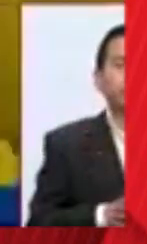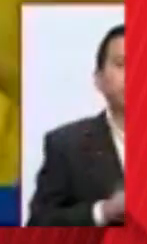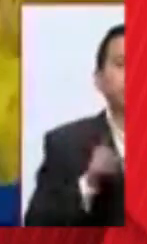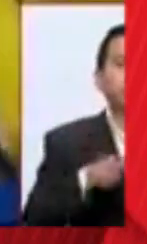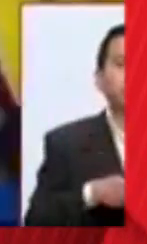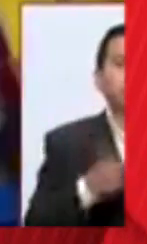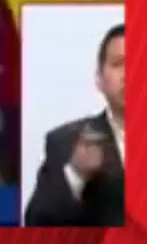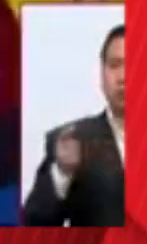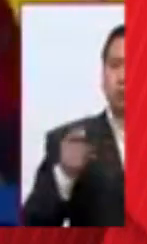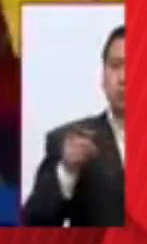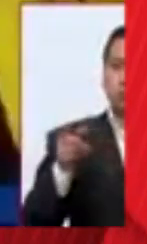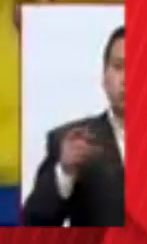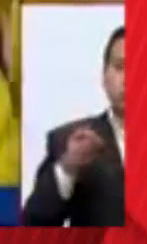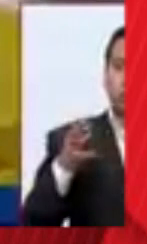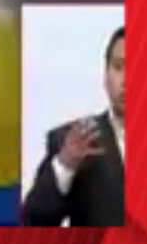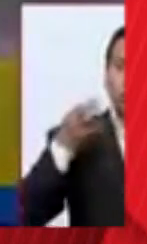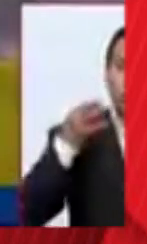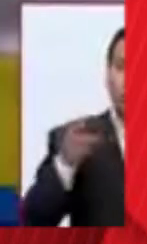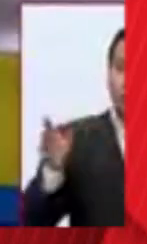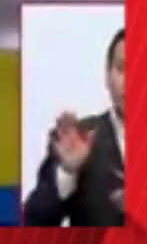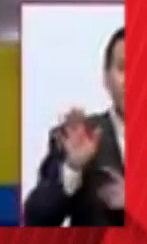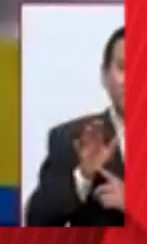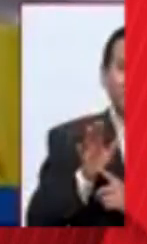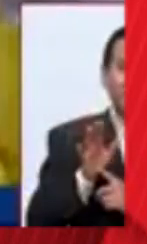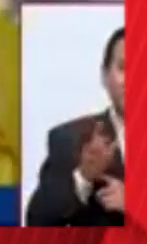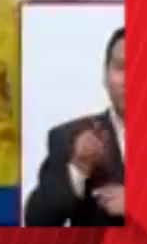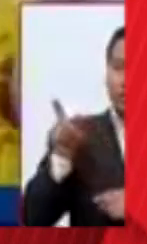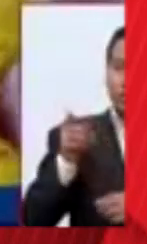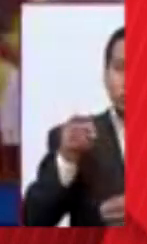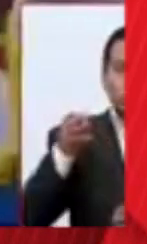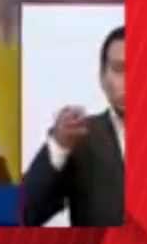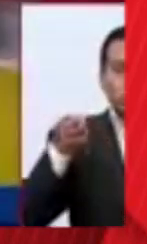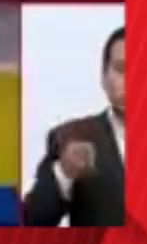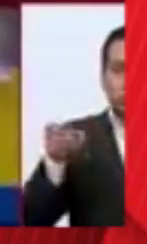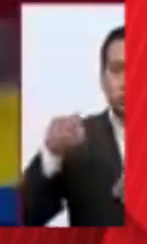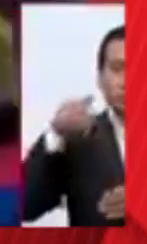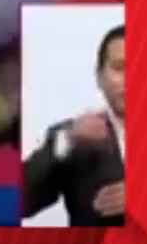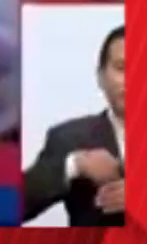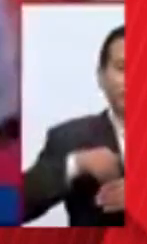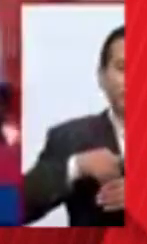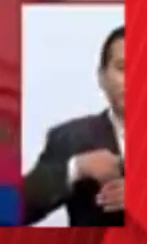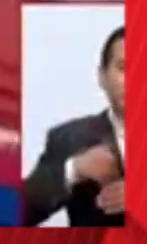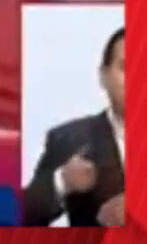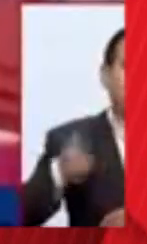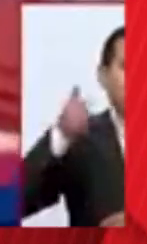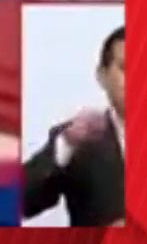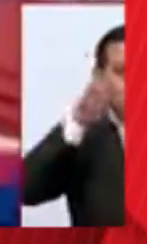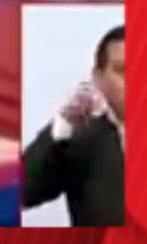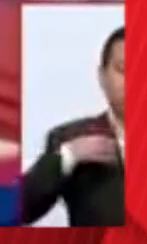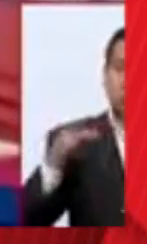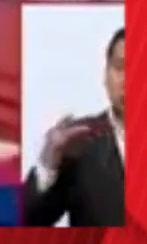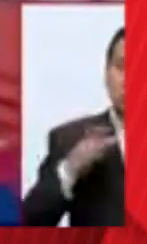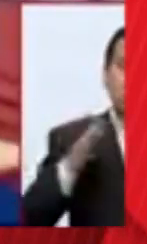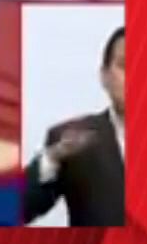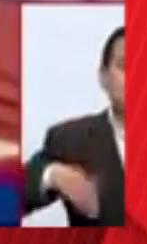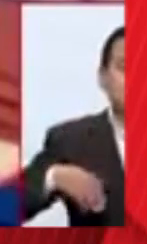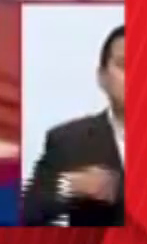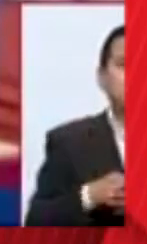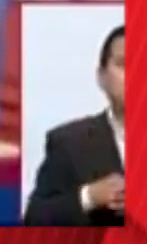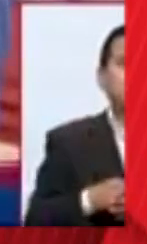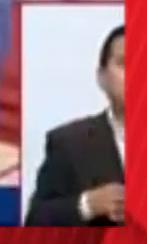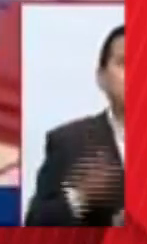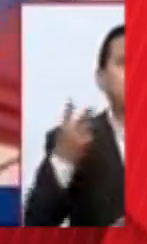Después de su proclamación oficial por Jurado Nacional Electoral, no me comuniqué. Hace unas